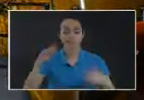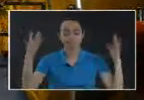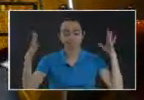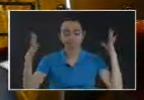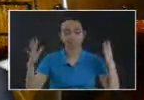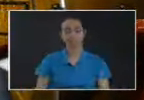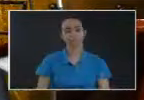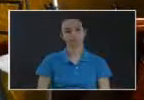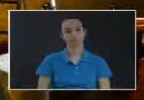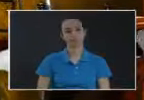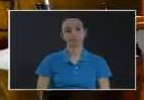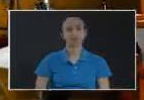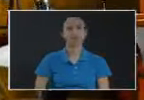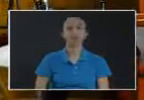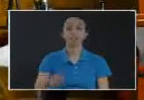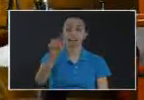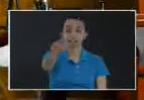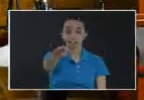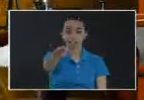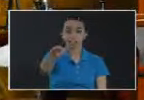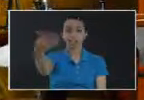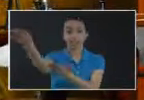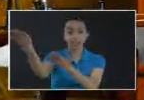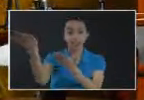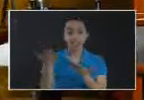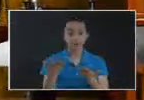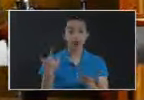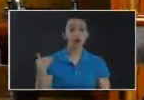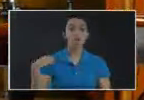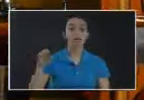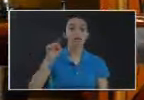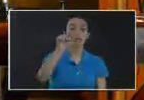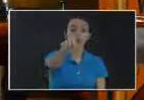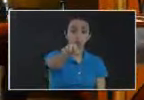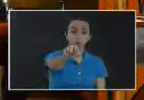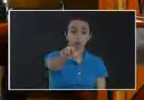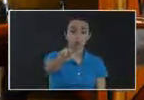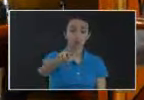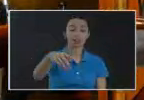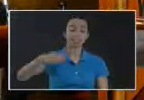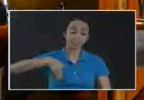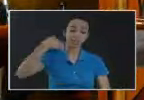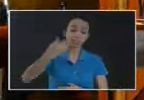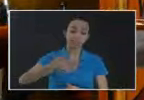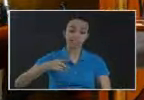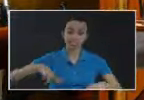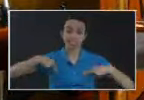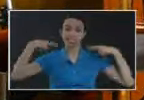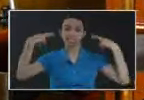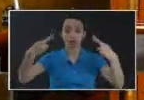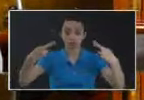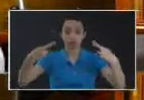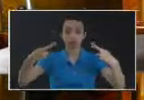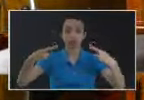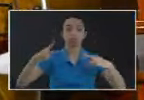Te trajeron, mira esto, para que tú, siendo restaurado, siendo libre